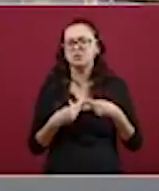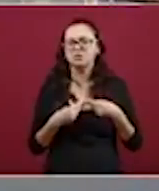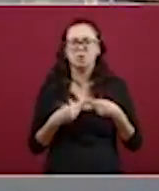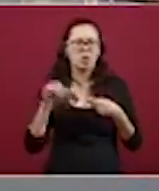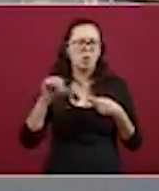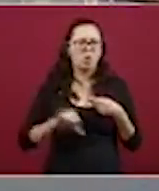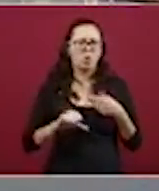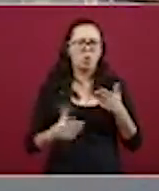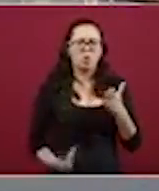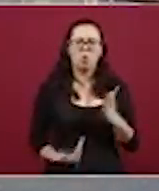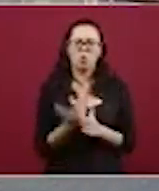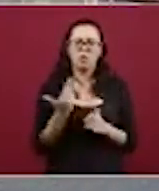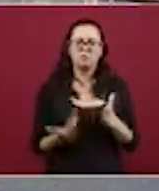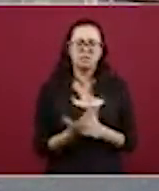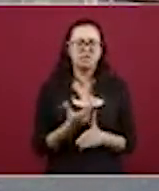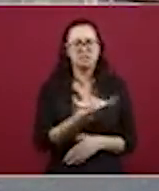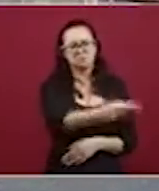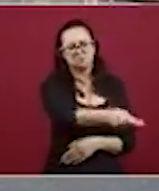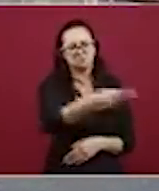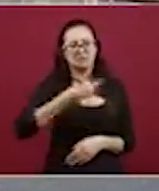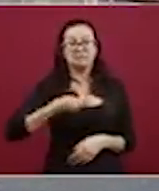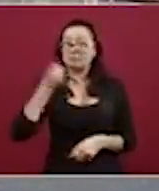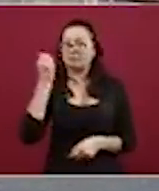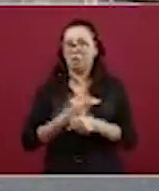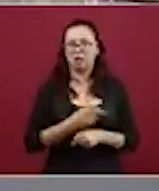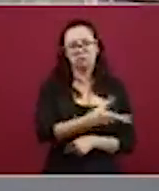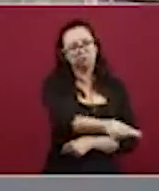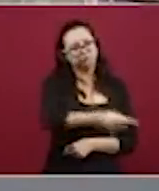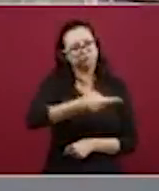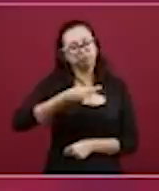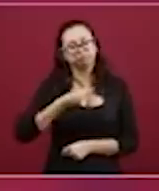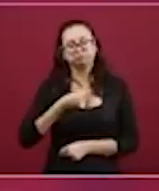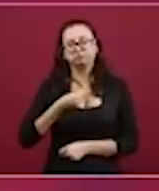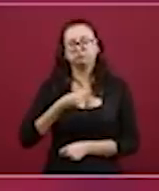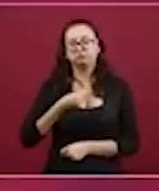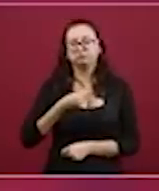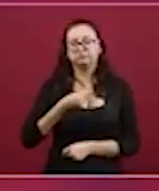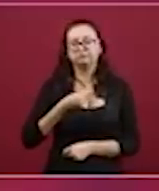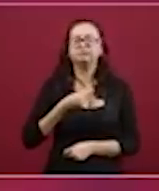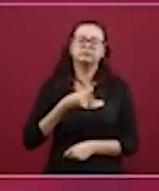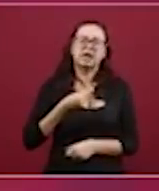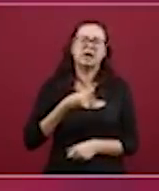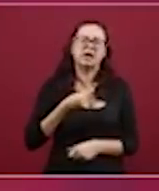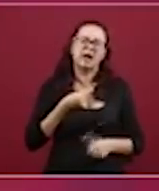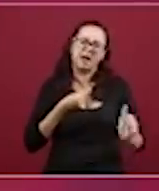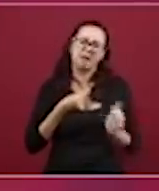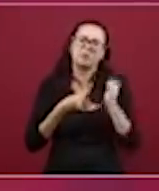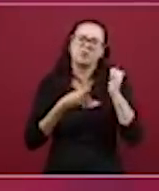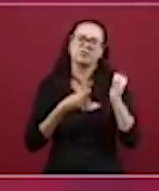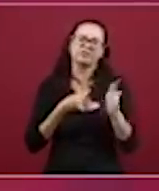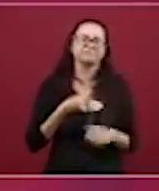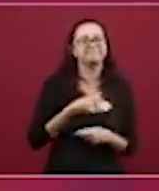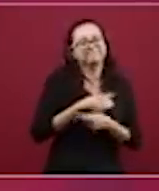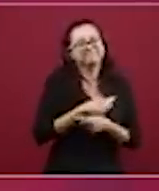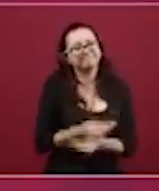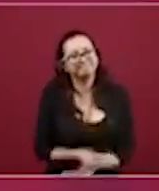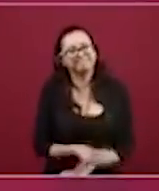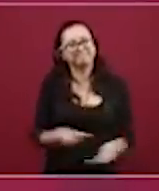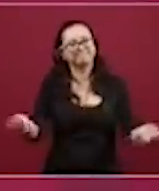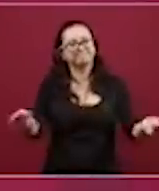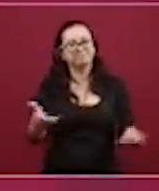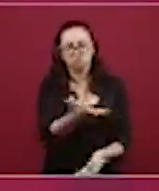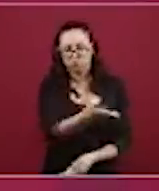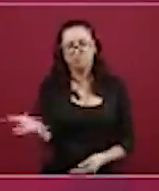Hoy en la mañana me llegaron, muy temprano, y se las voy a dar a conocer, las